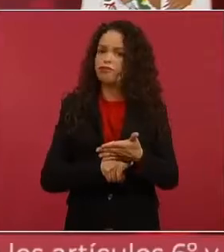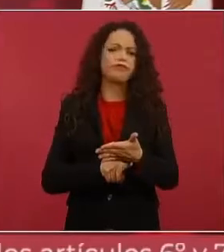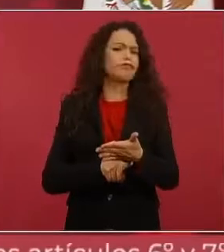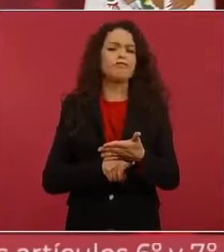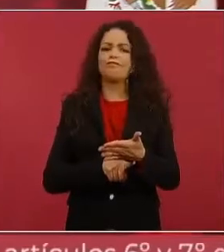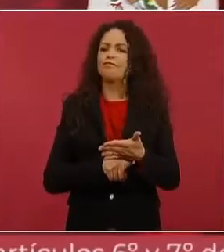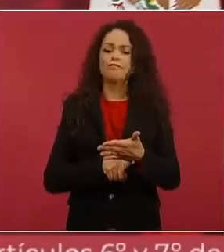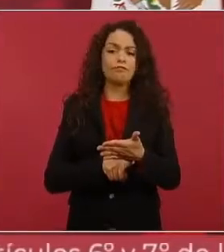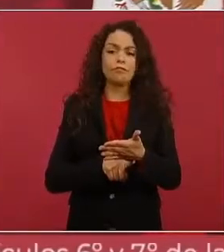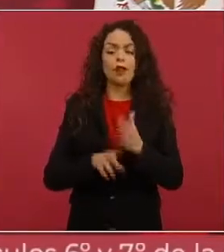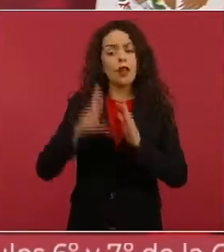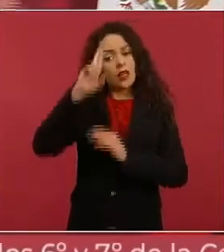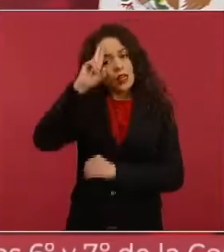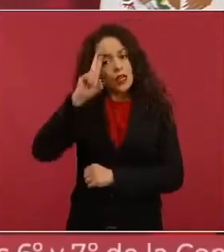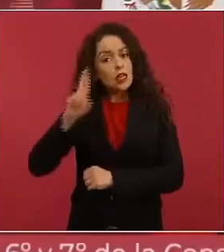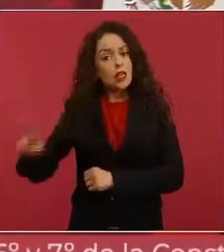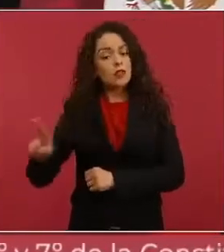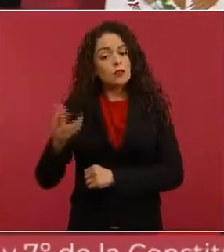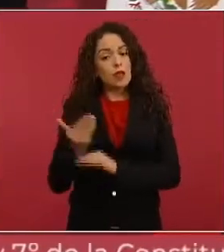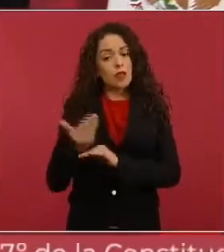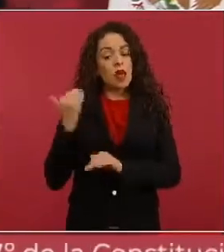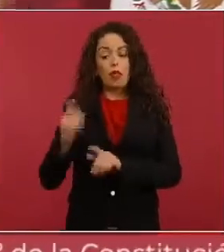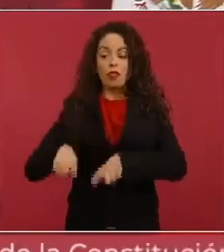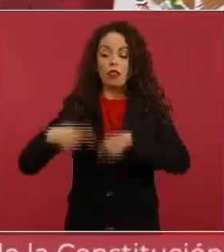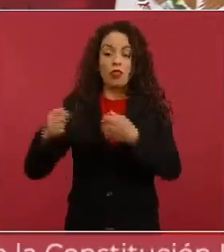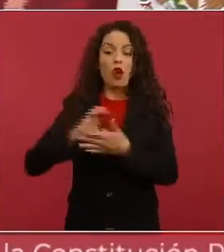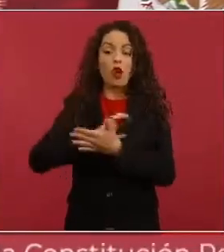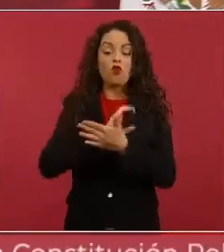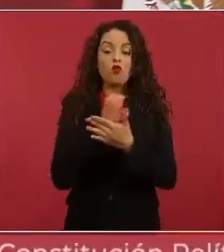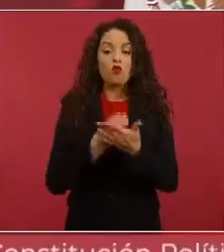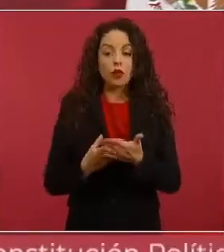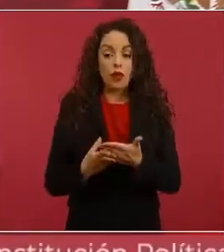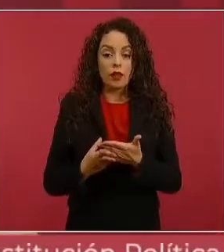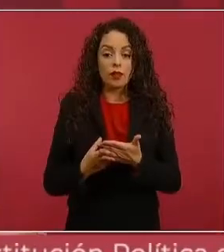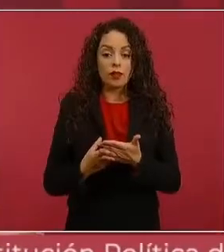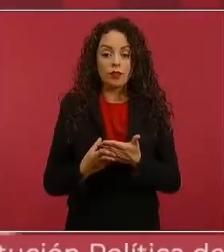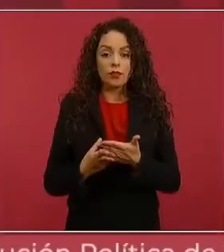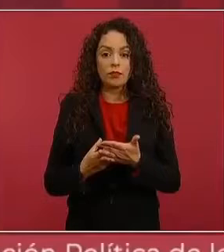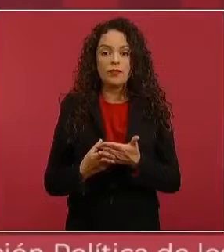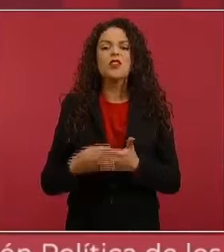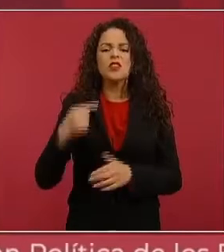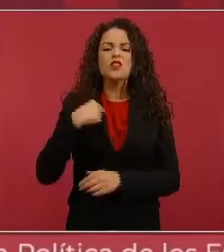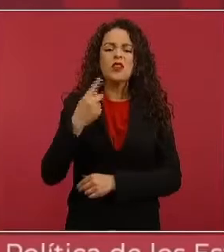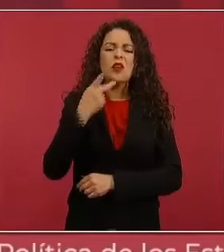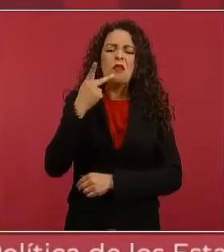concesiones. Todo esto lo digo para que se sepa